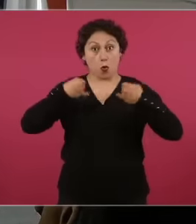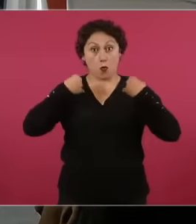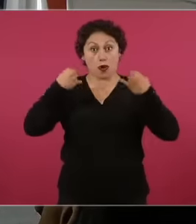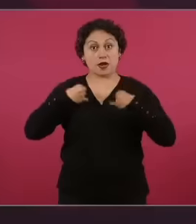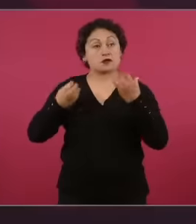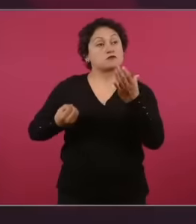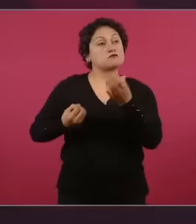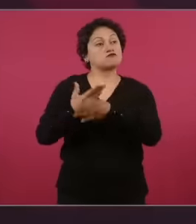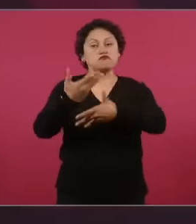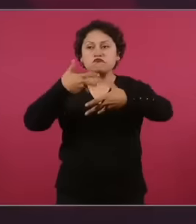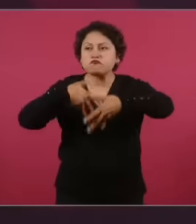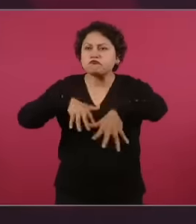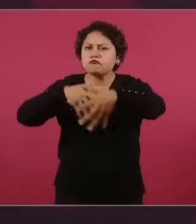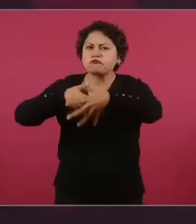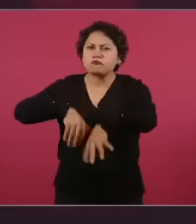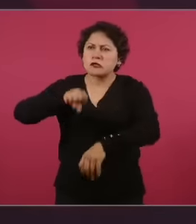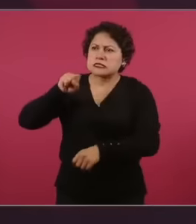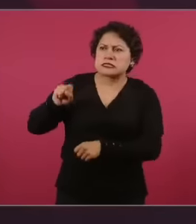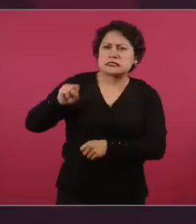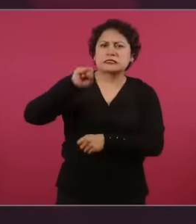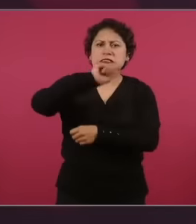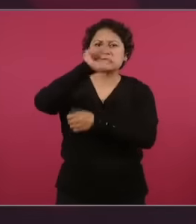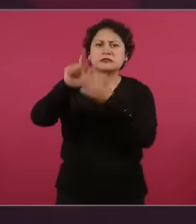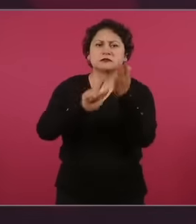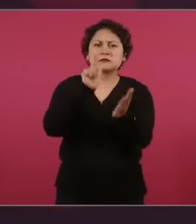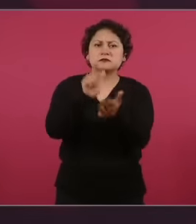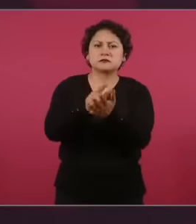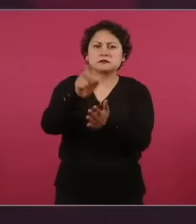a favor de la reforma,